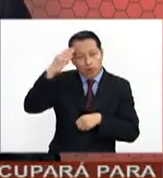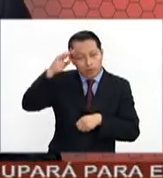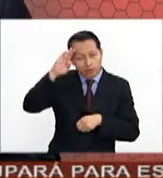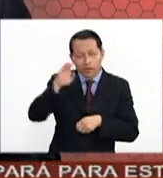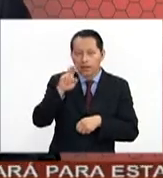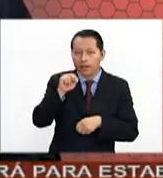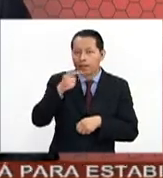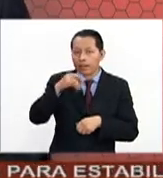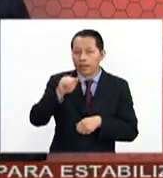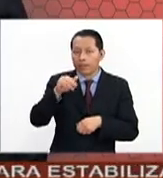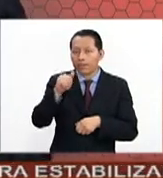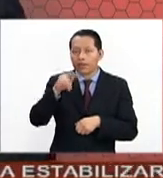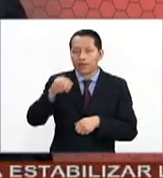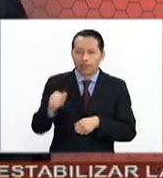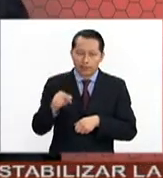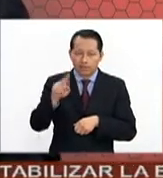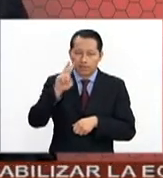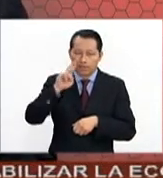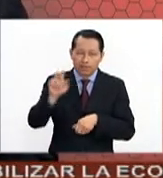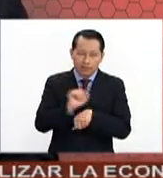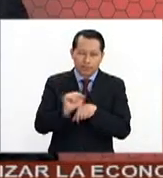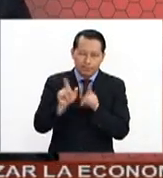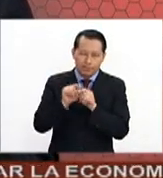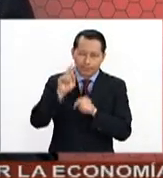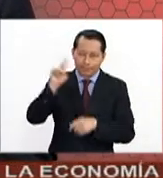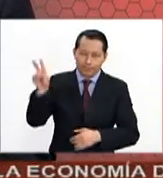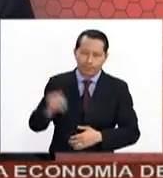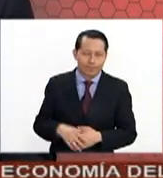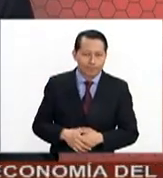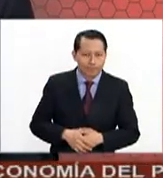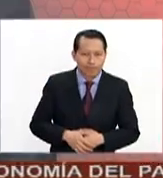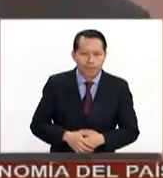Enrique Martínez. Y Martínez, aquí un adelanto.